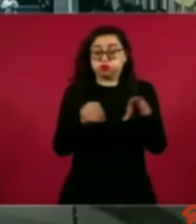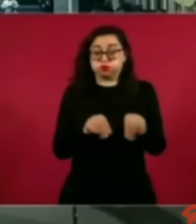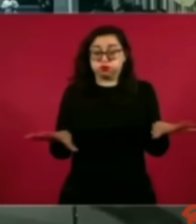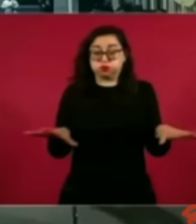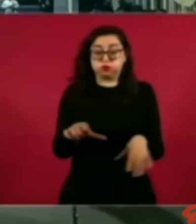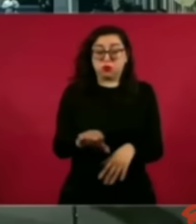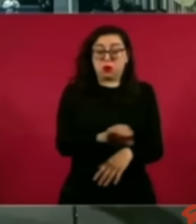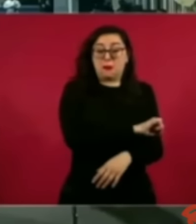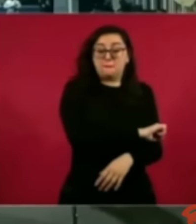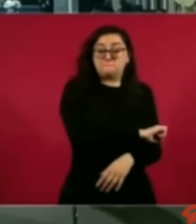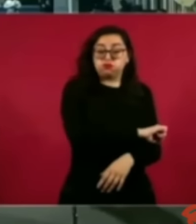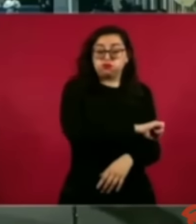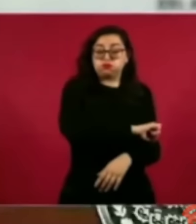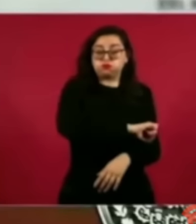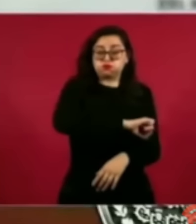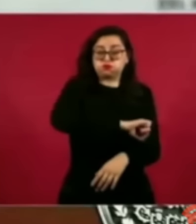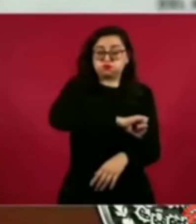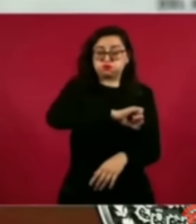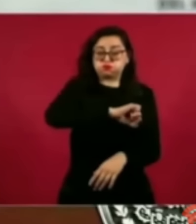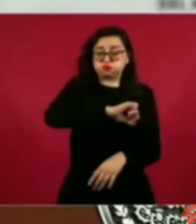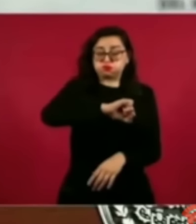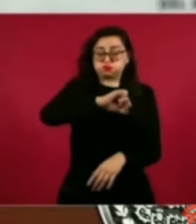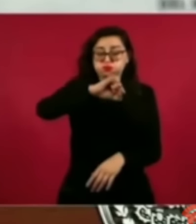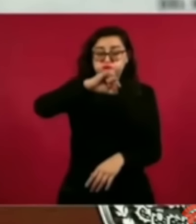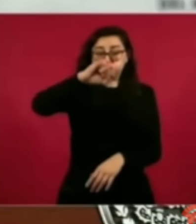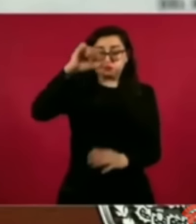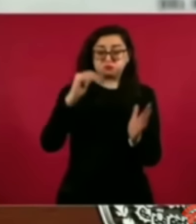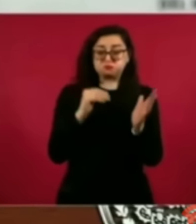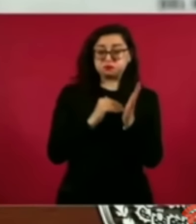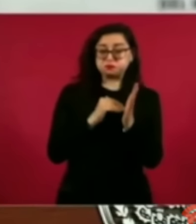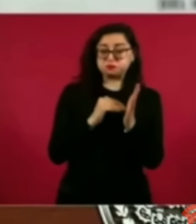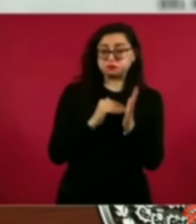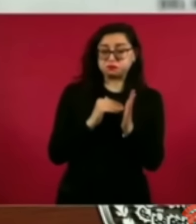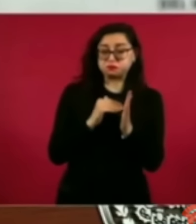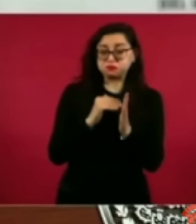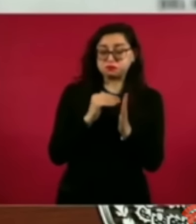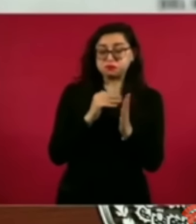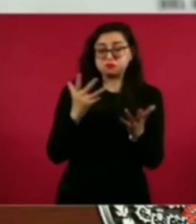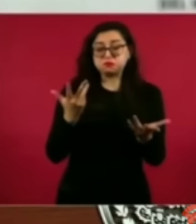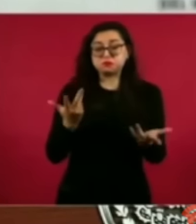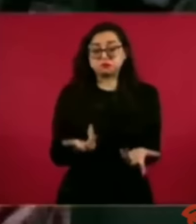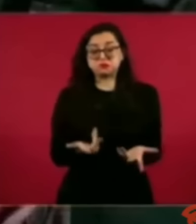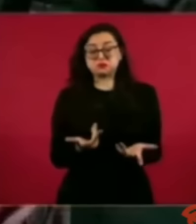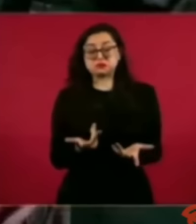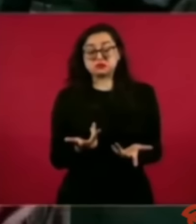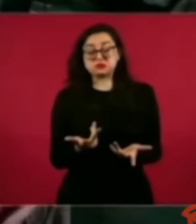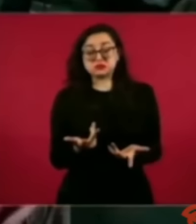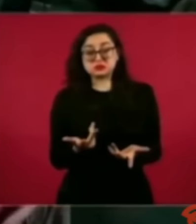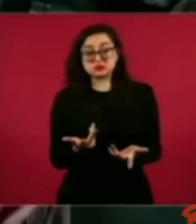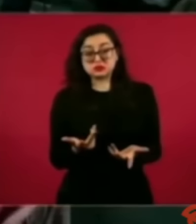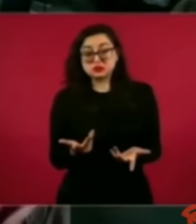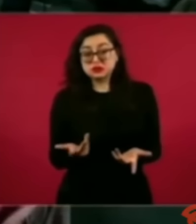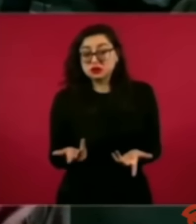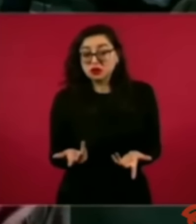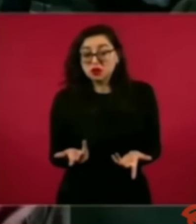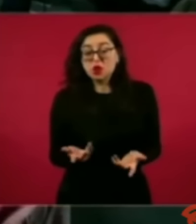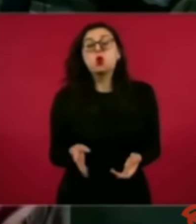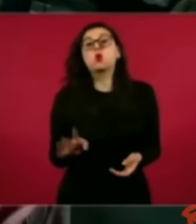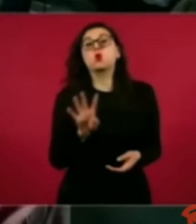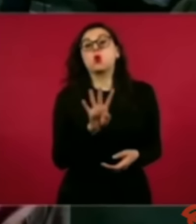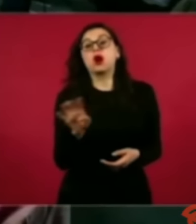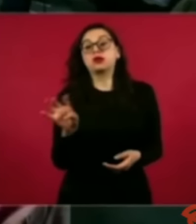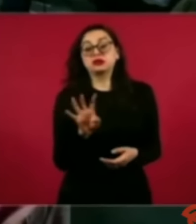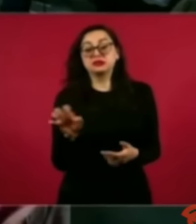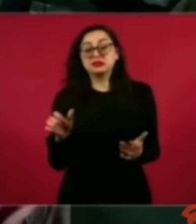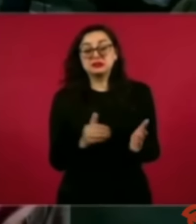de cuántos millones, Jesús? Pues de alcance hasta más de 400 millones. De 400